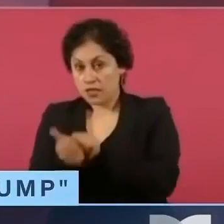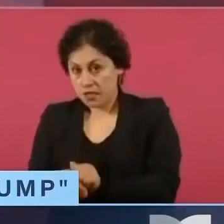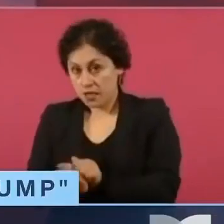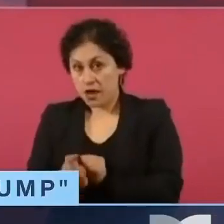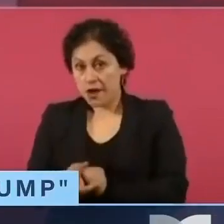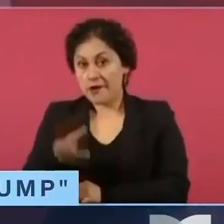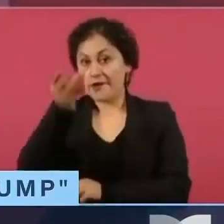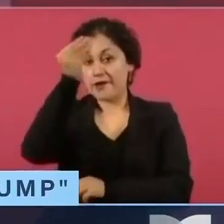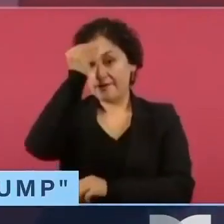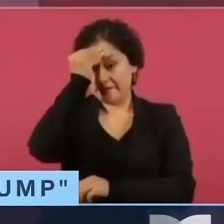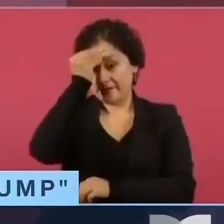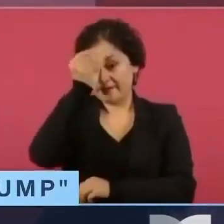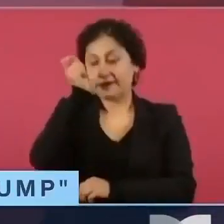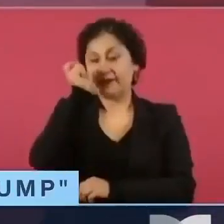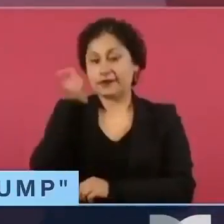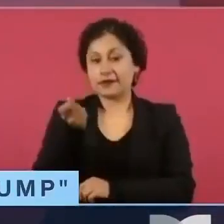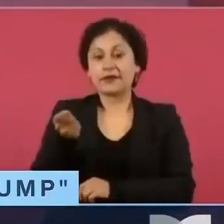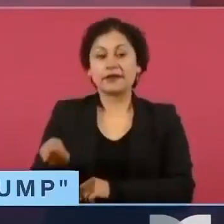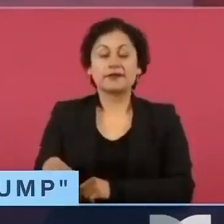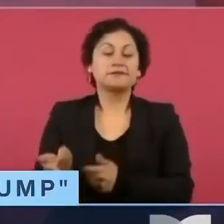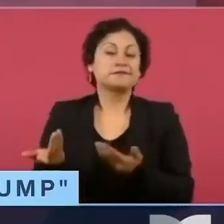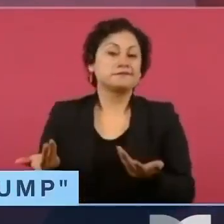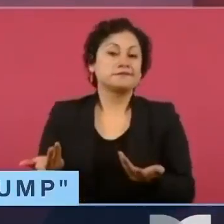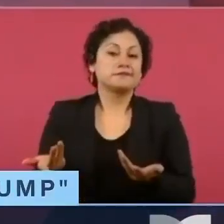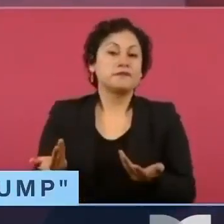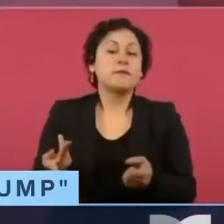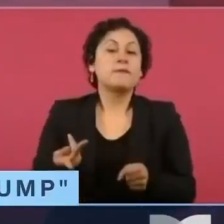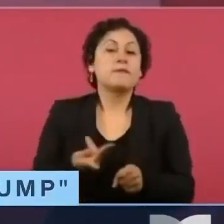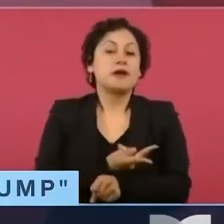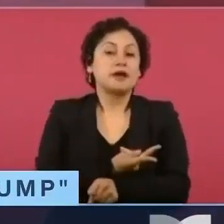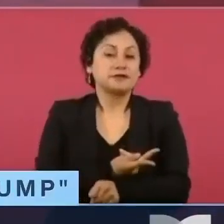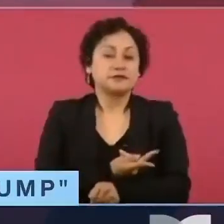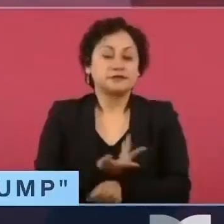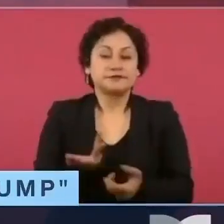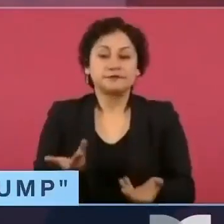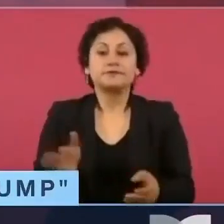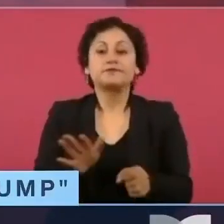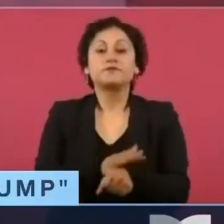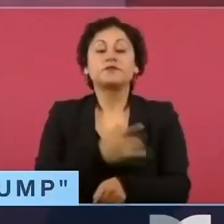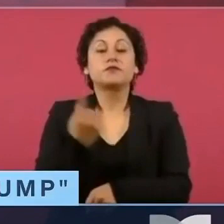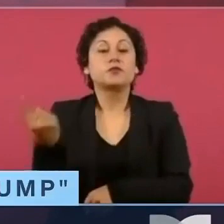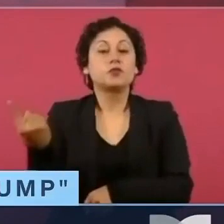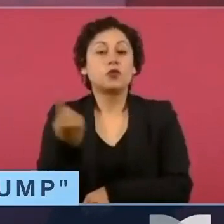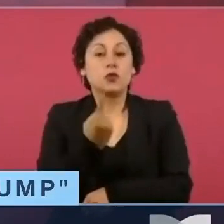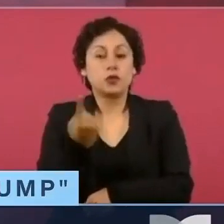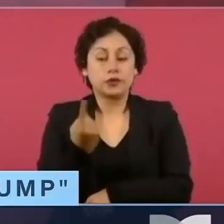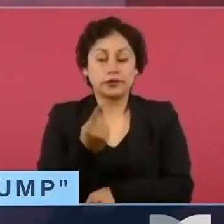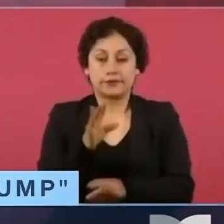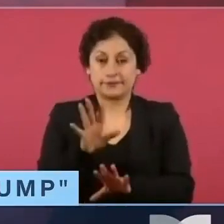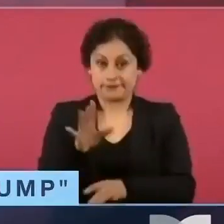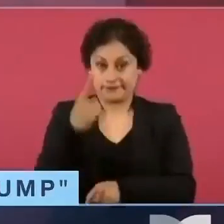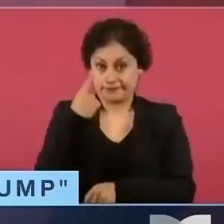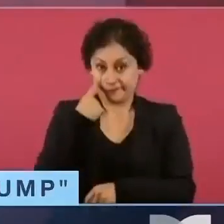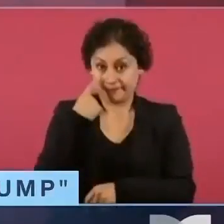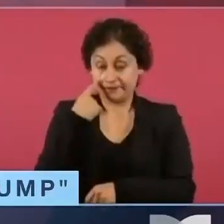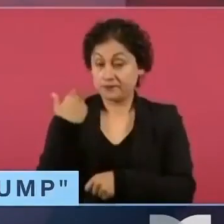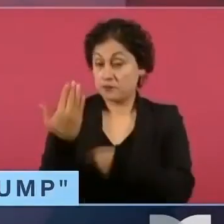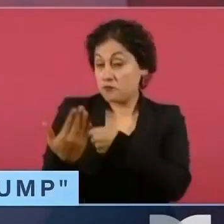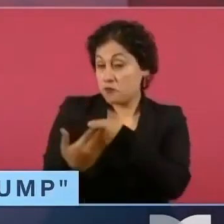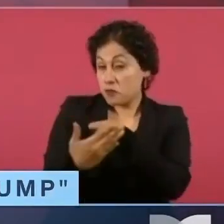para destruir los laboratorios de fentanilo e interrumpir las operaciones de los cárteles de la droga en la frontera sur. Vienen